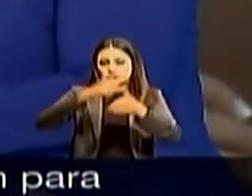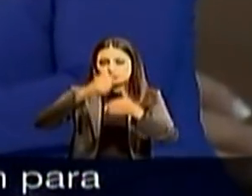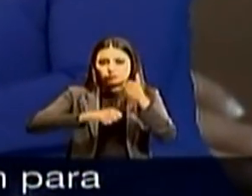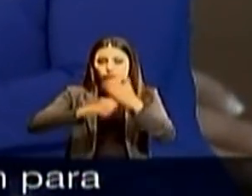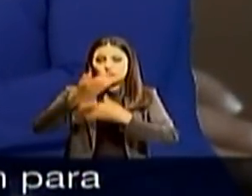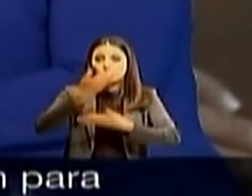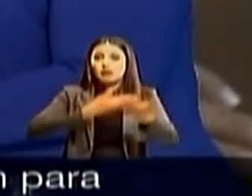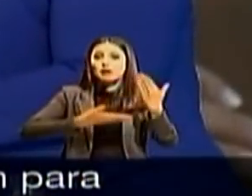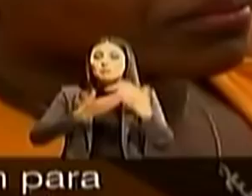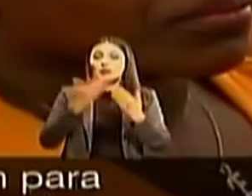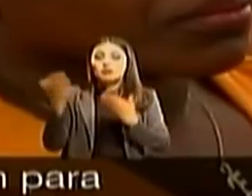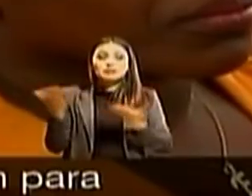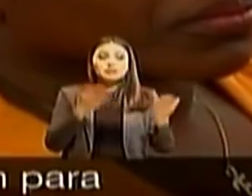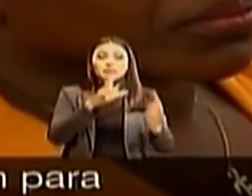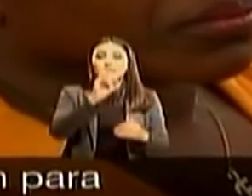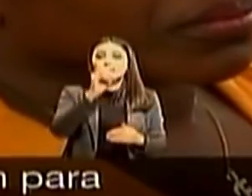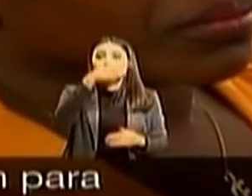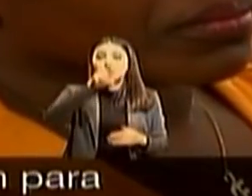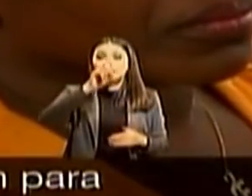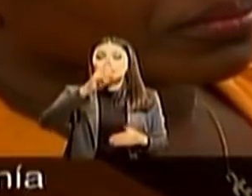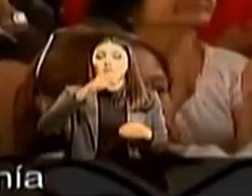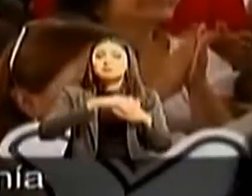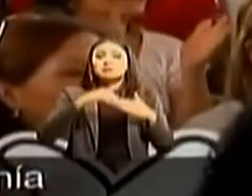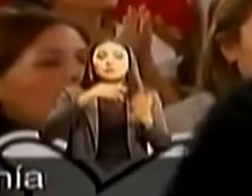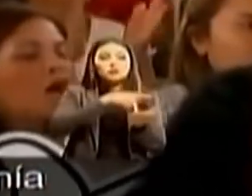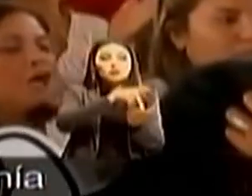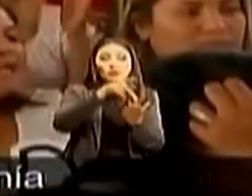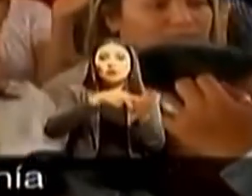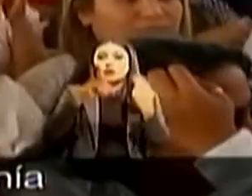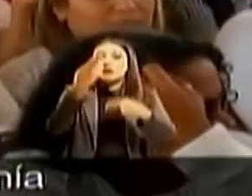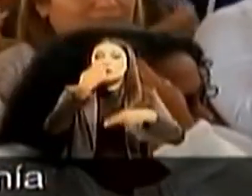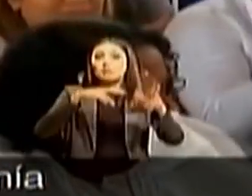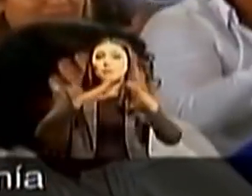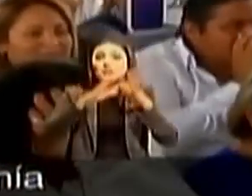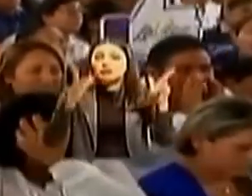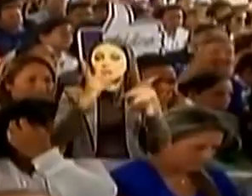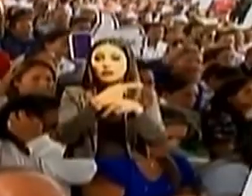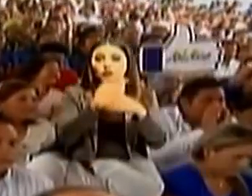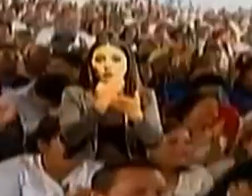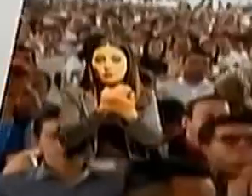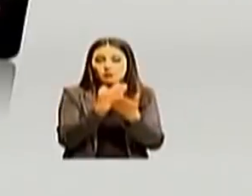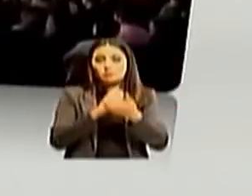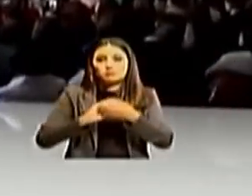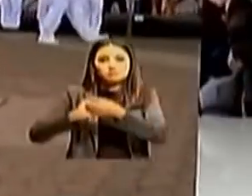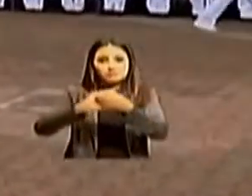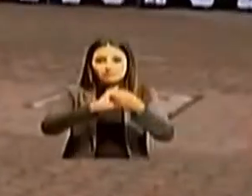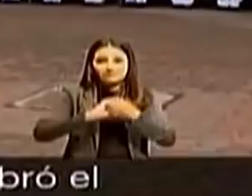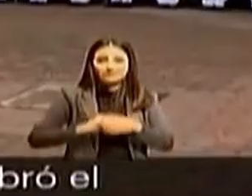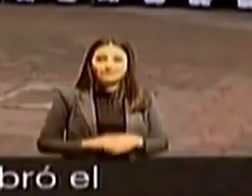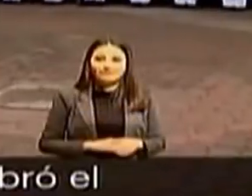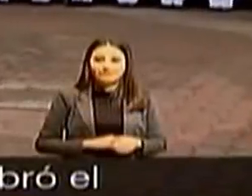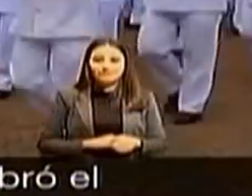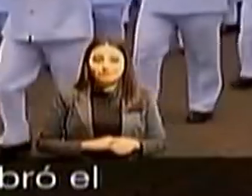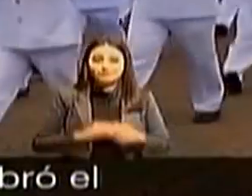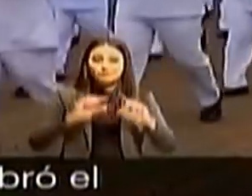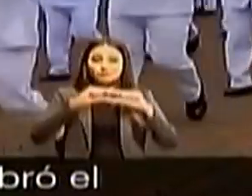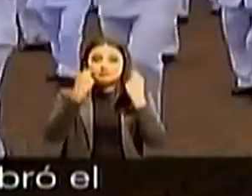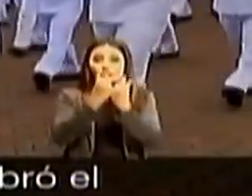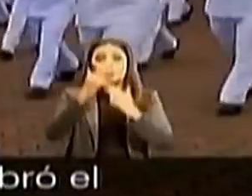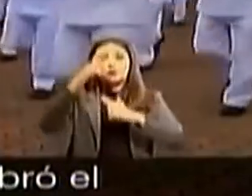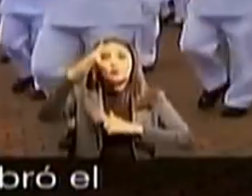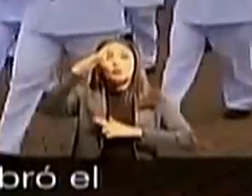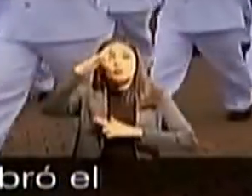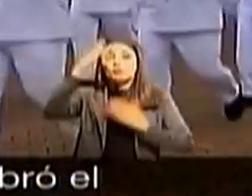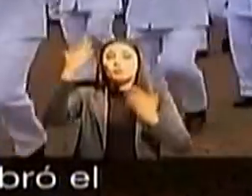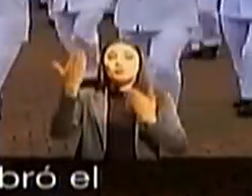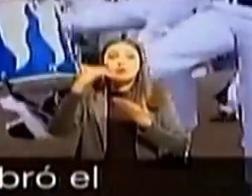de cooperación para entregar 30 millones para créditos productivos de la economía popular y solidaria. La Armada del Ecuador